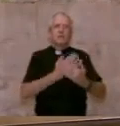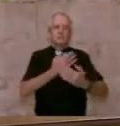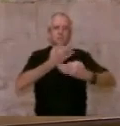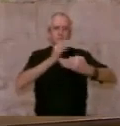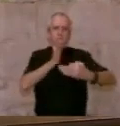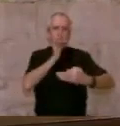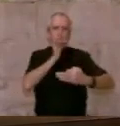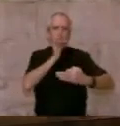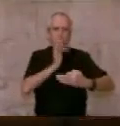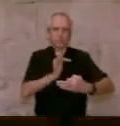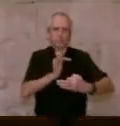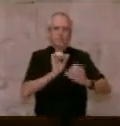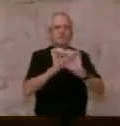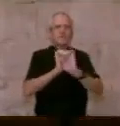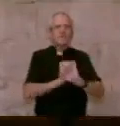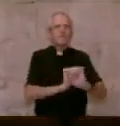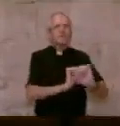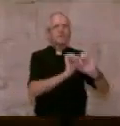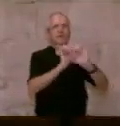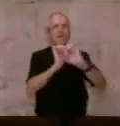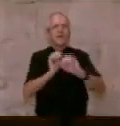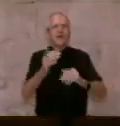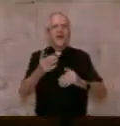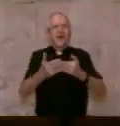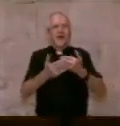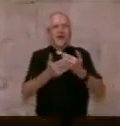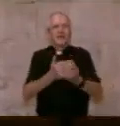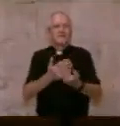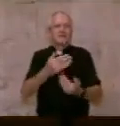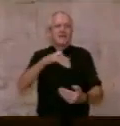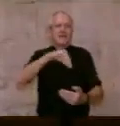juremos defenderla hasta la muerte.